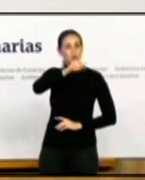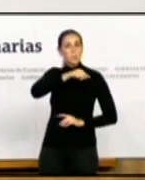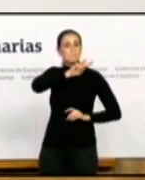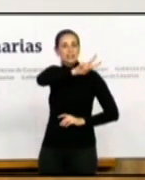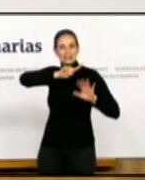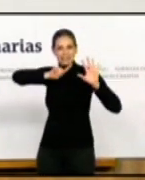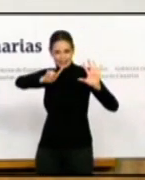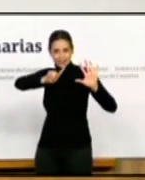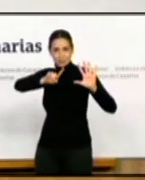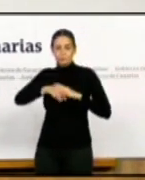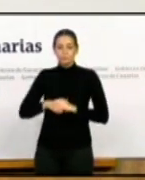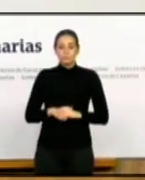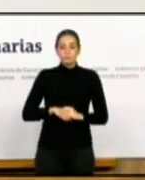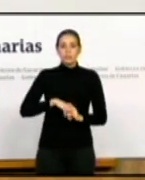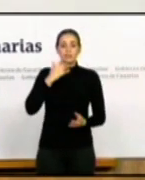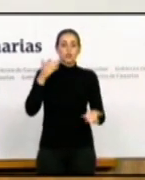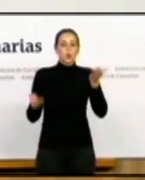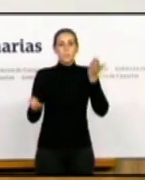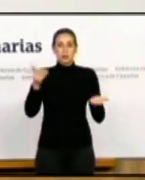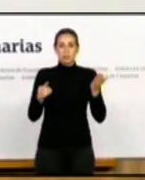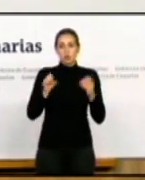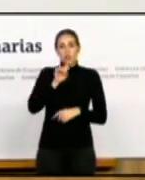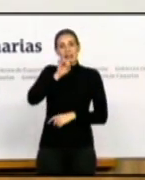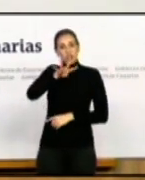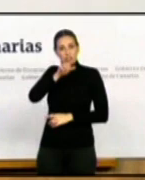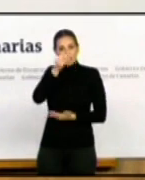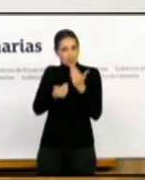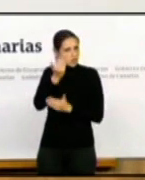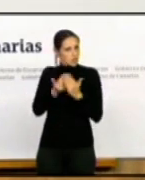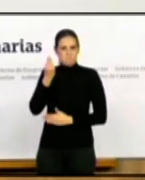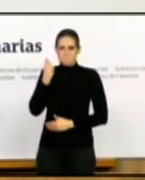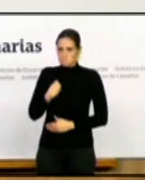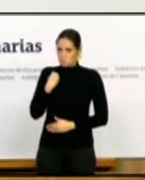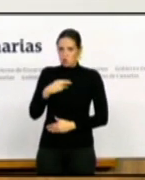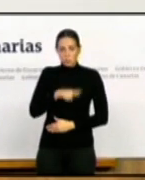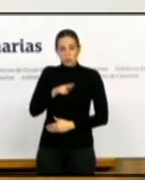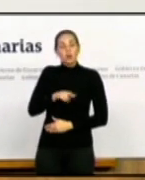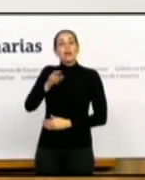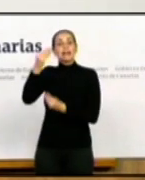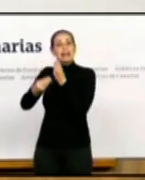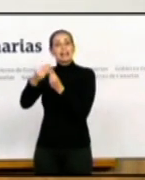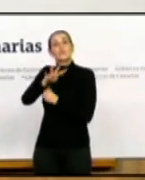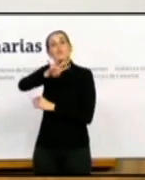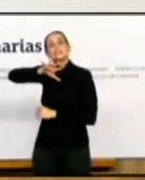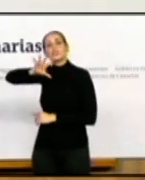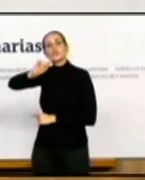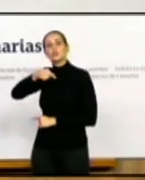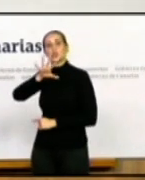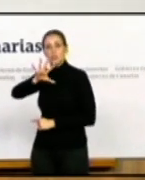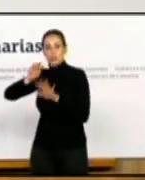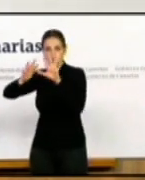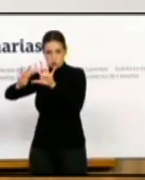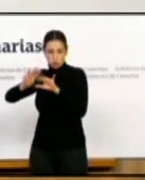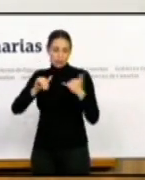110,26. Y si vamos a la incidencia de 14 días, se reproduce el mismo caso. Gran Canaria, 45,58,